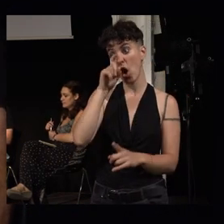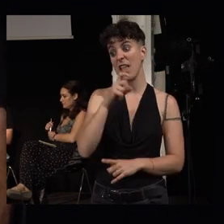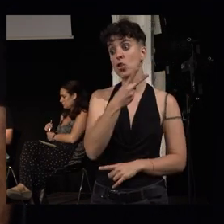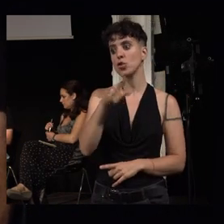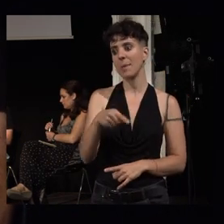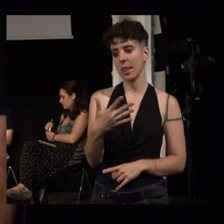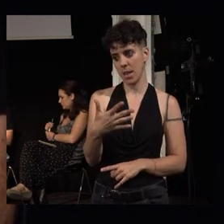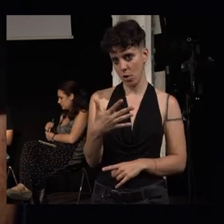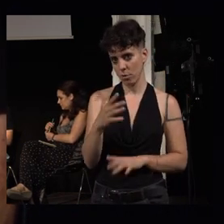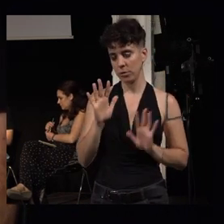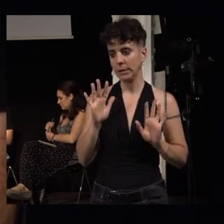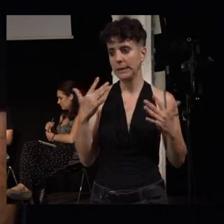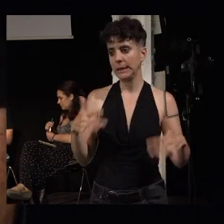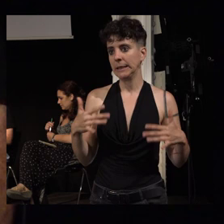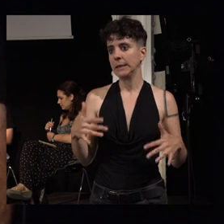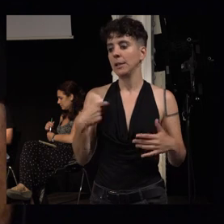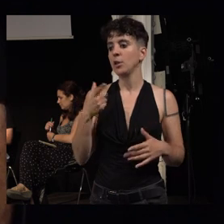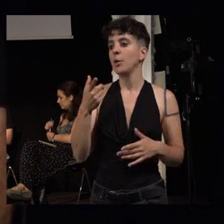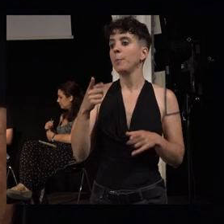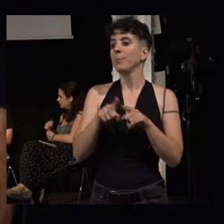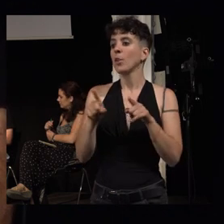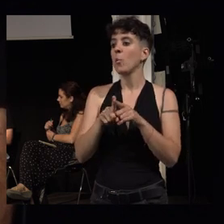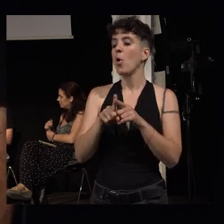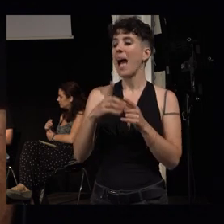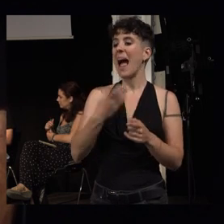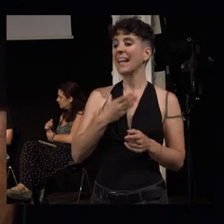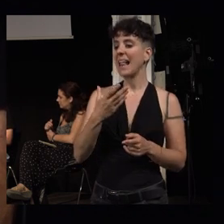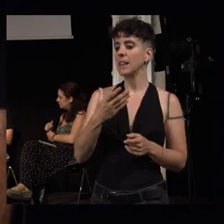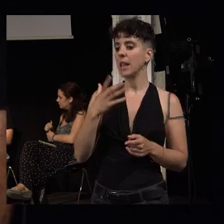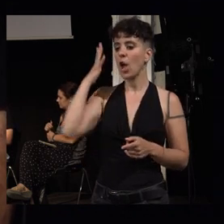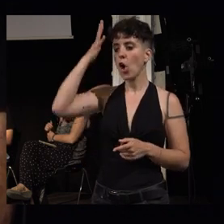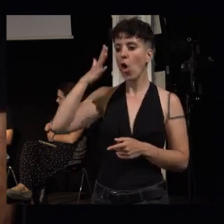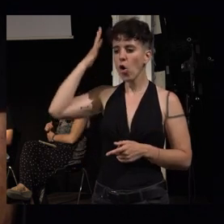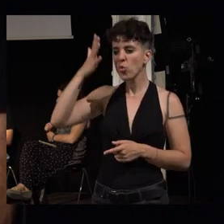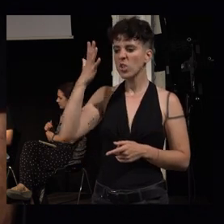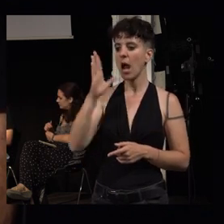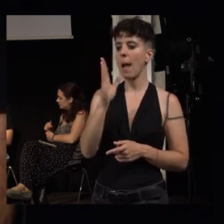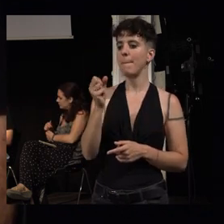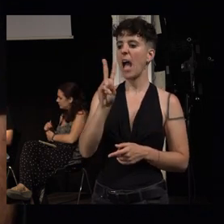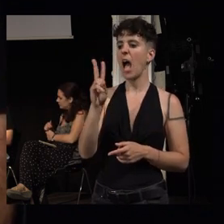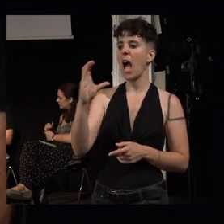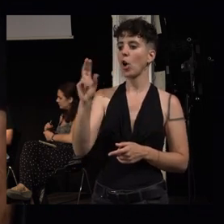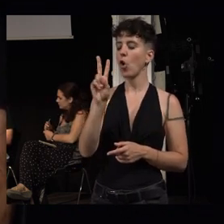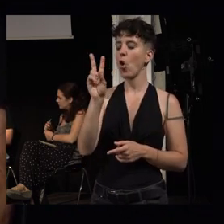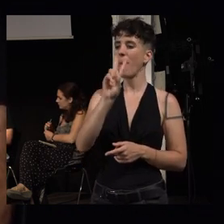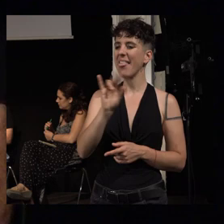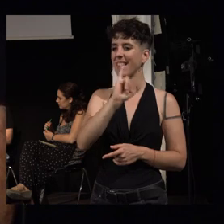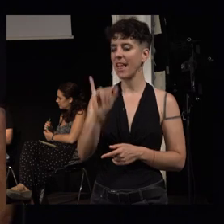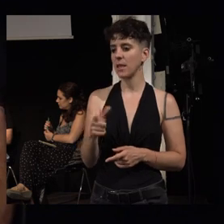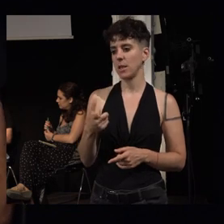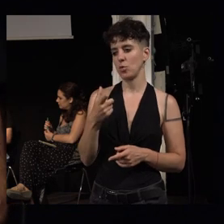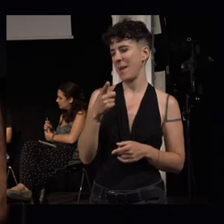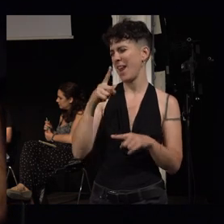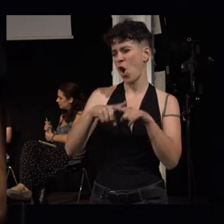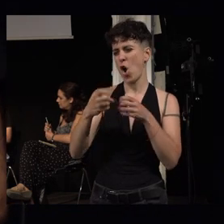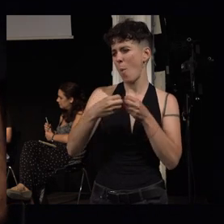todo esto tenía un capitán general, que era el alcalde de Coruña, que era Paco Vázquez, un personaje súper homófobo también, que tras